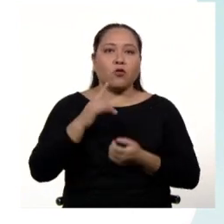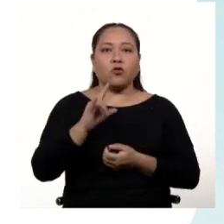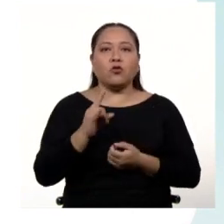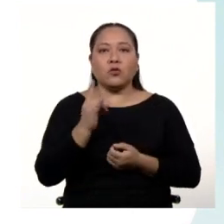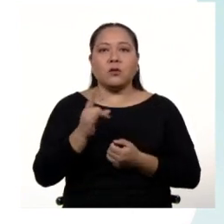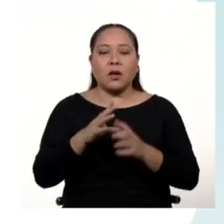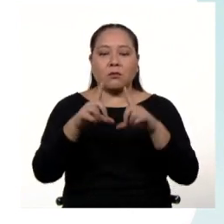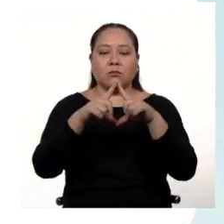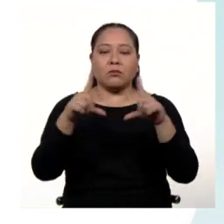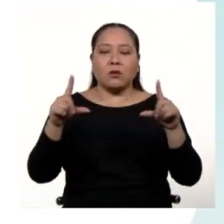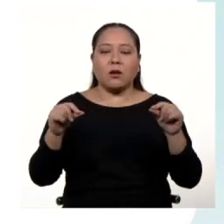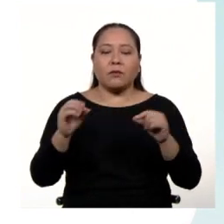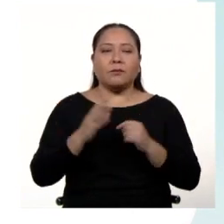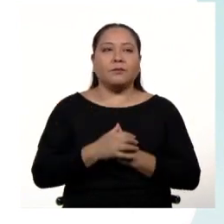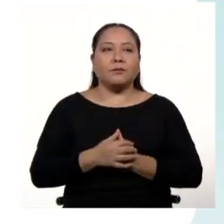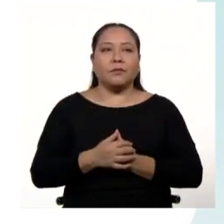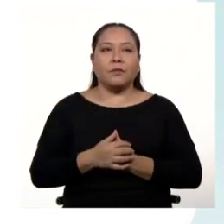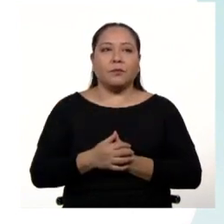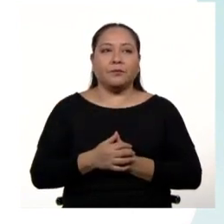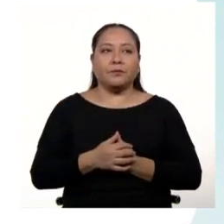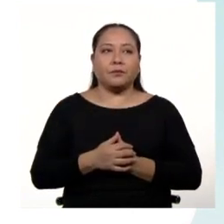de las siguientes expresiones.